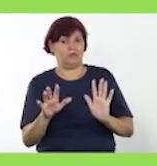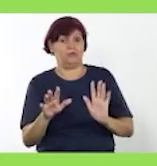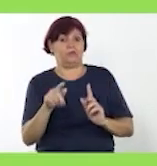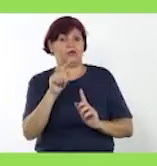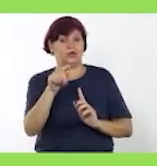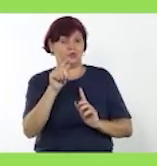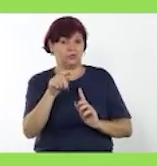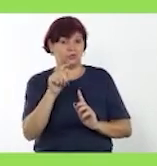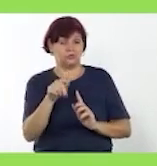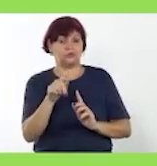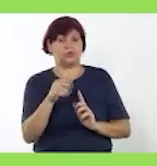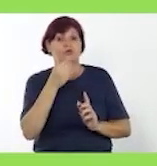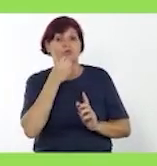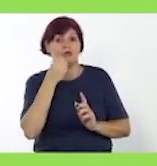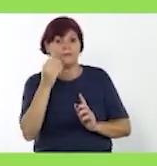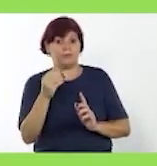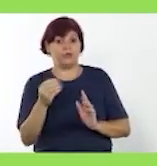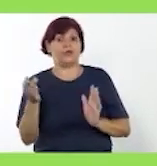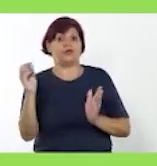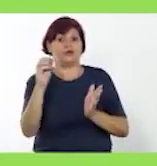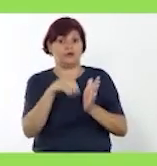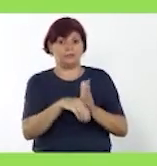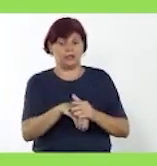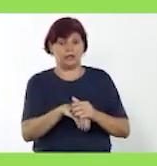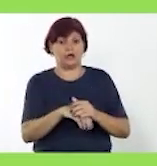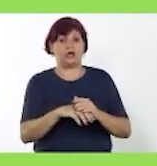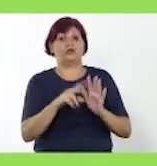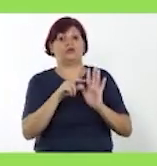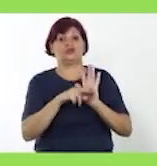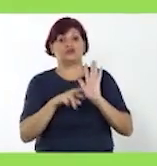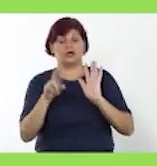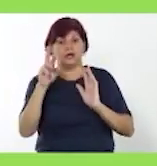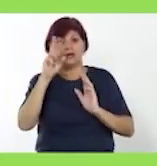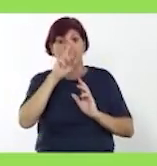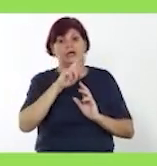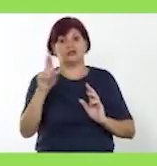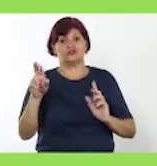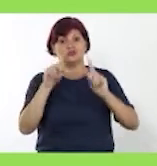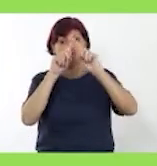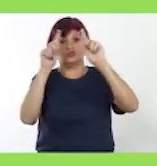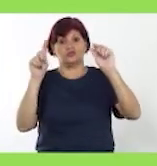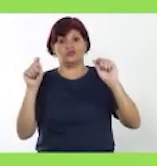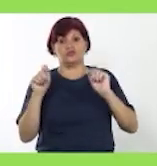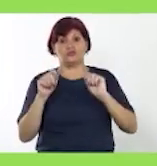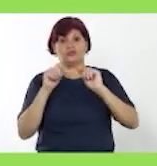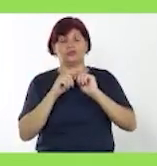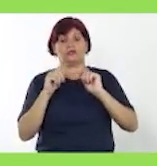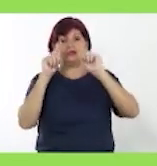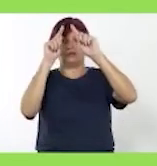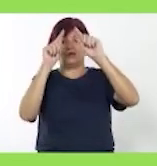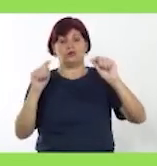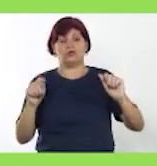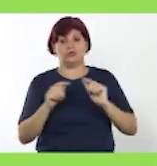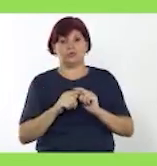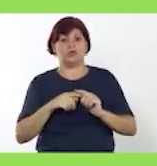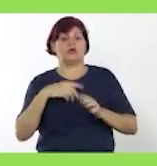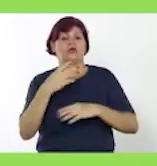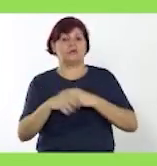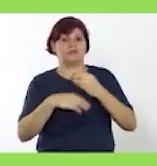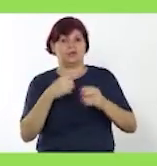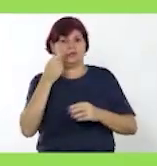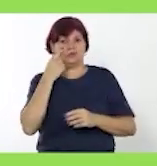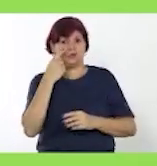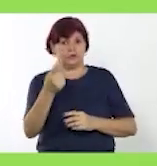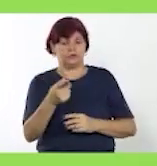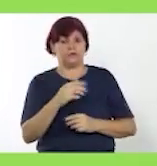para que ustedes puedan aplicarlo a la resolución de triángulos y ya en el problema que estamos